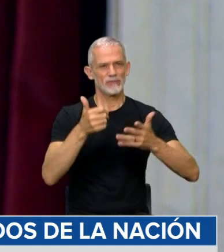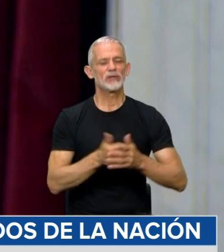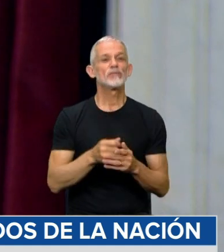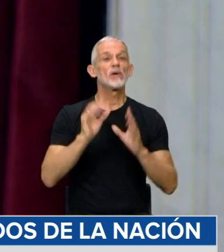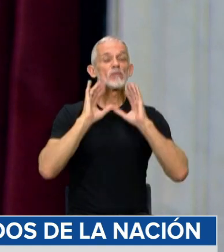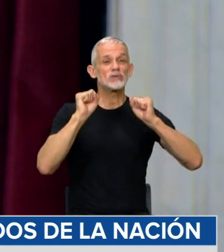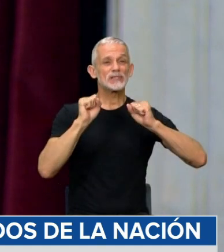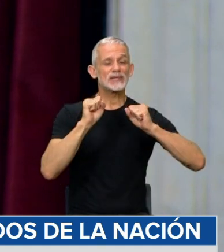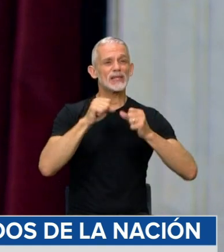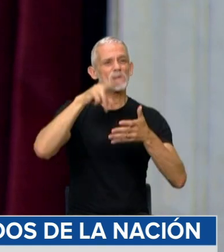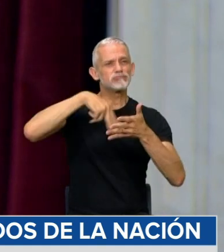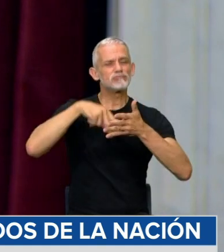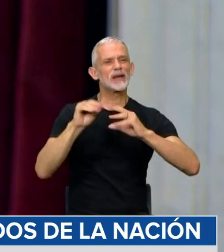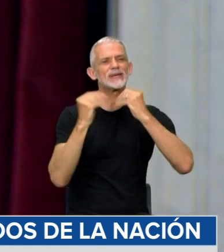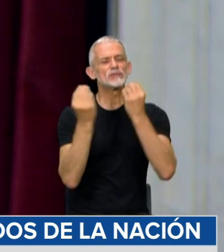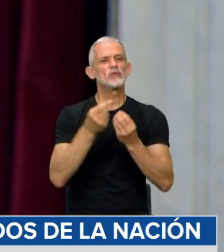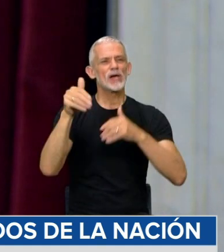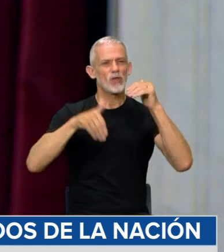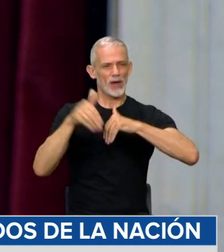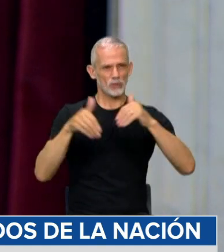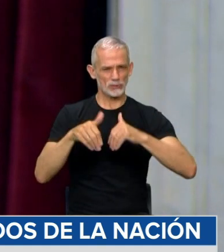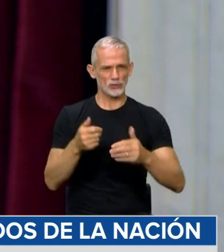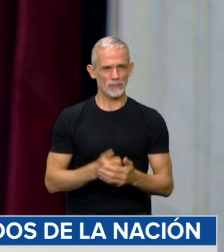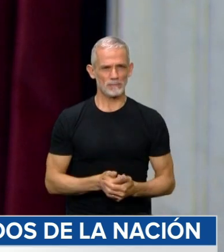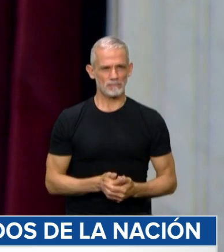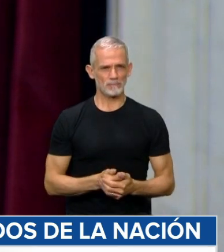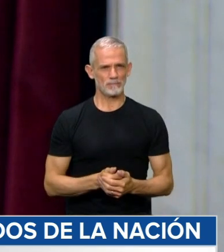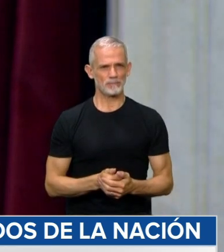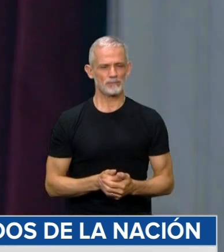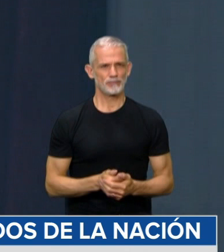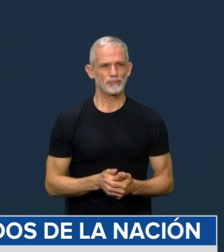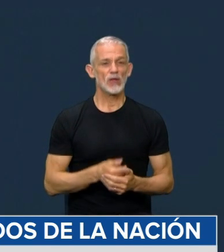Por secretaría se dará lectura del resultado de la votación.